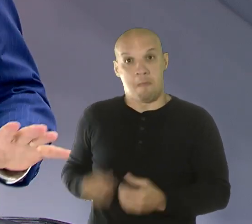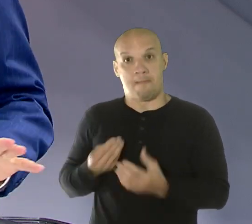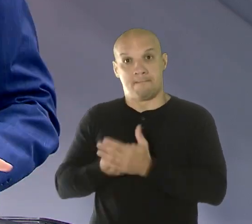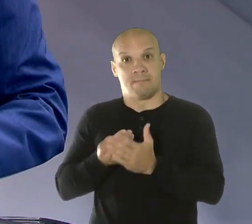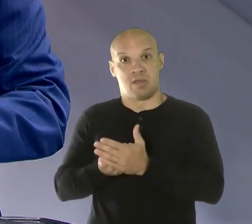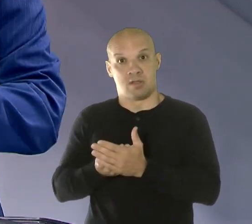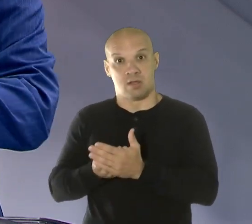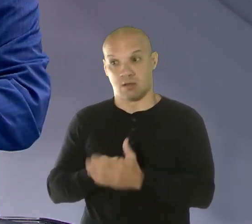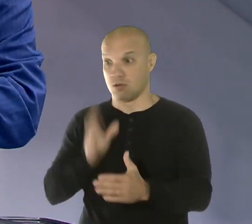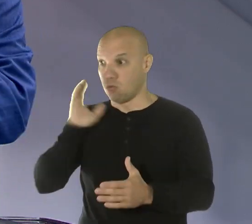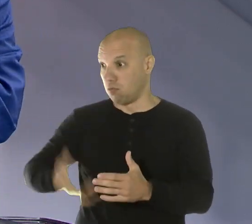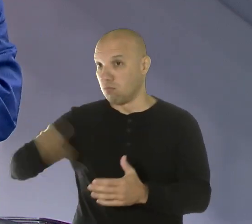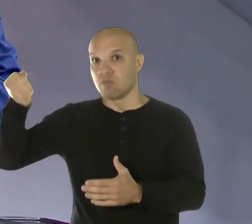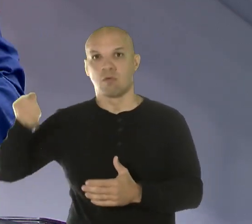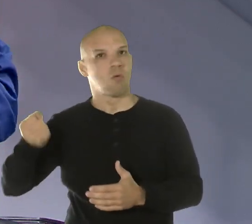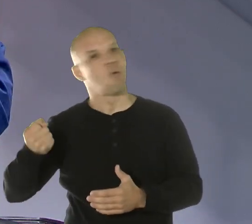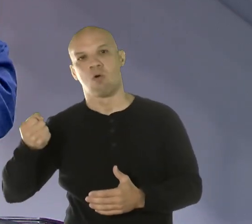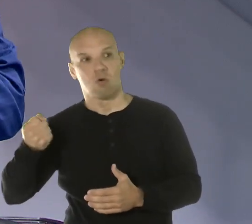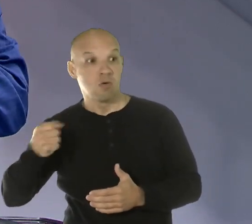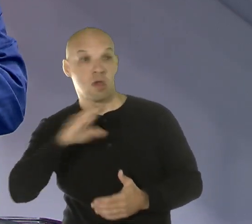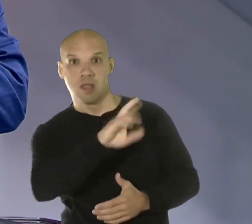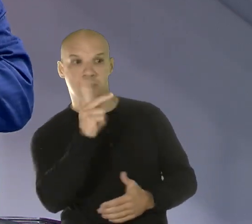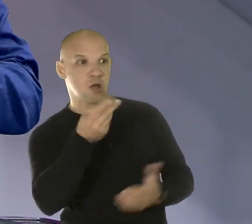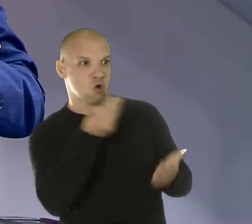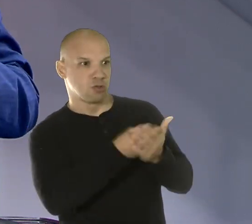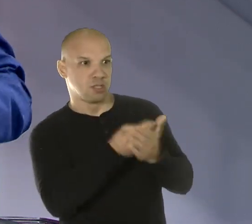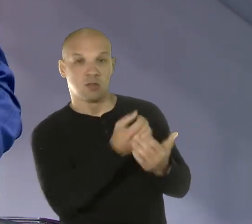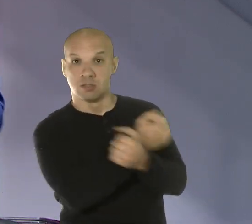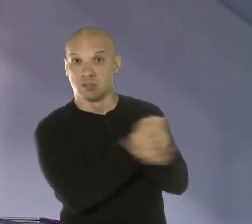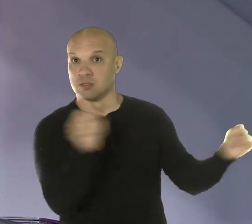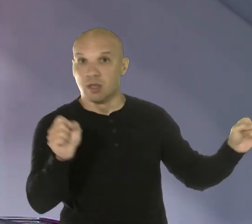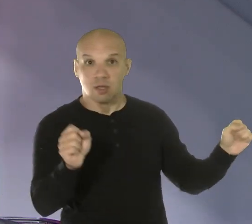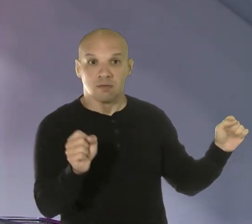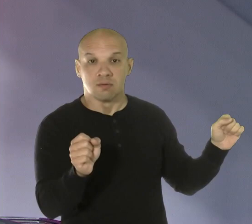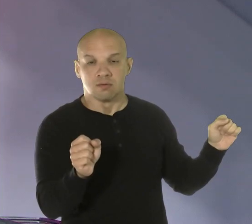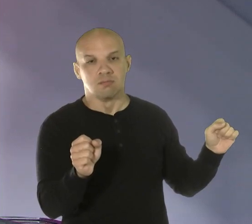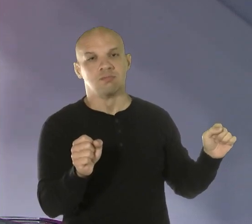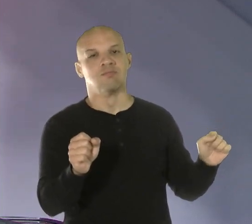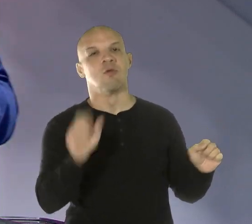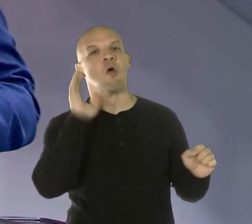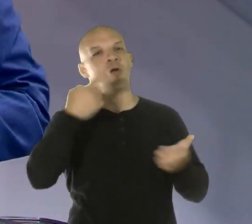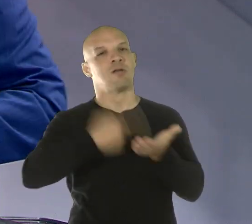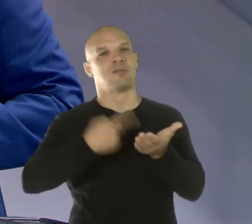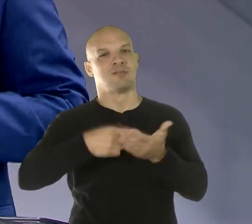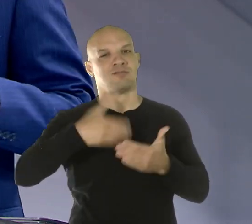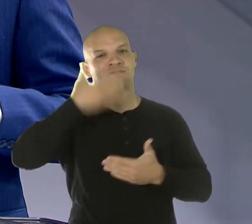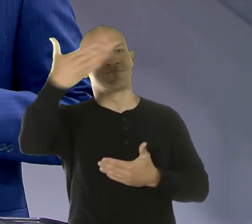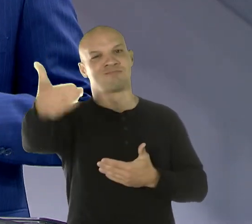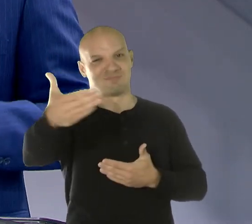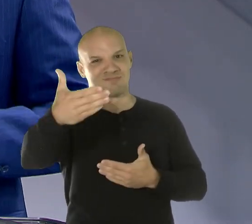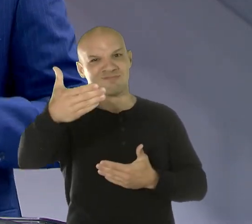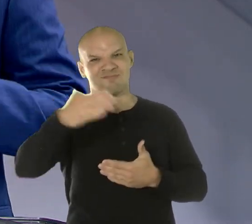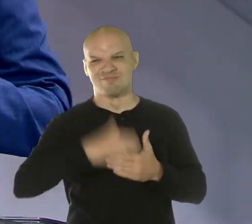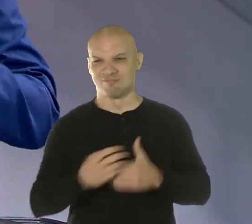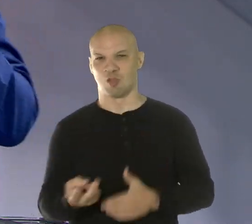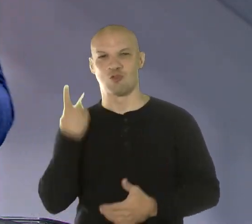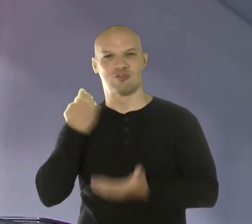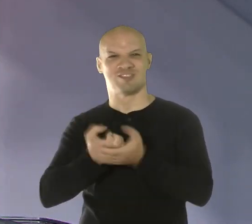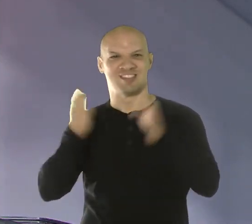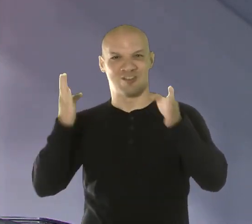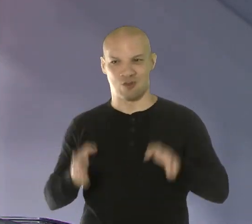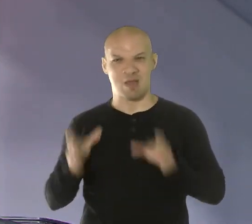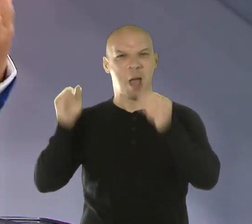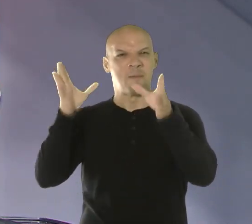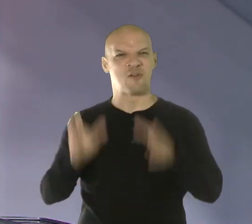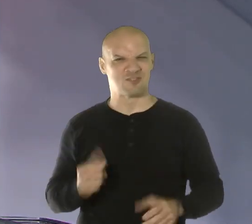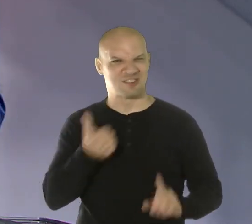nadie lo va a tocar y que lo que tengo en el banco allí no se va a perder. Con ese tema regresamos. Estamos con 2 economistas que a su vez son profesores,